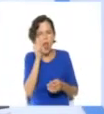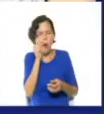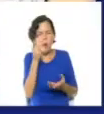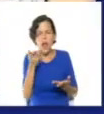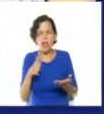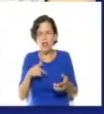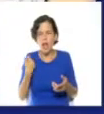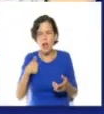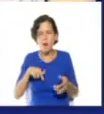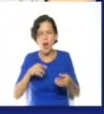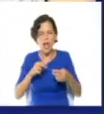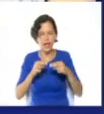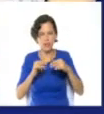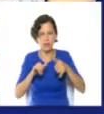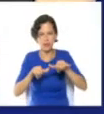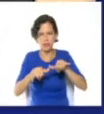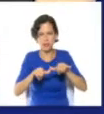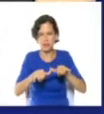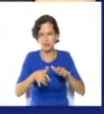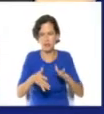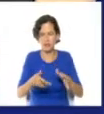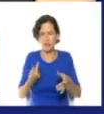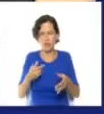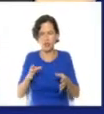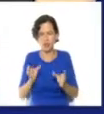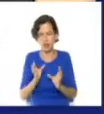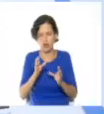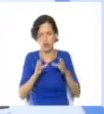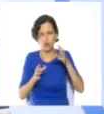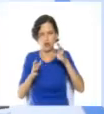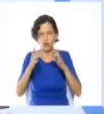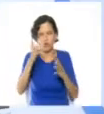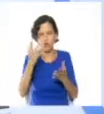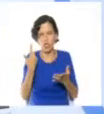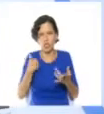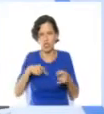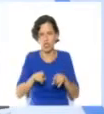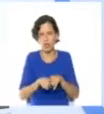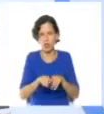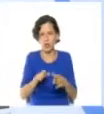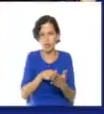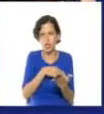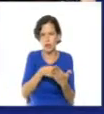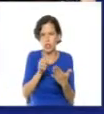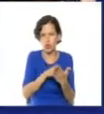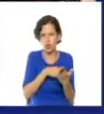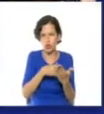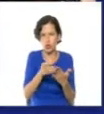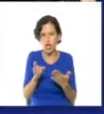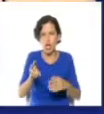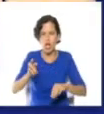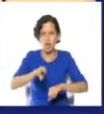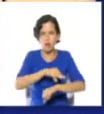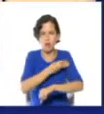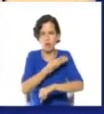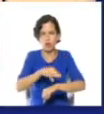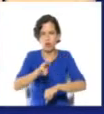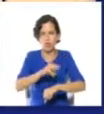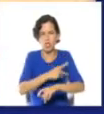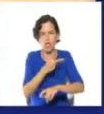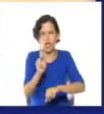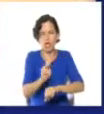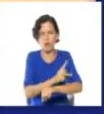sentido, tenemos la arquitectura, tenemos la escultura, tenemos también la pintura, la música,